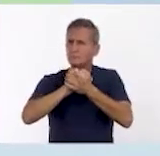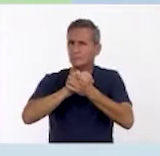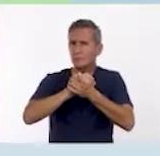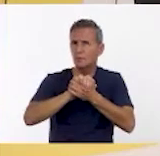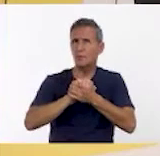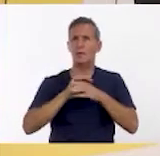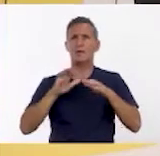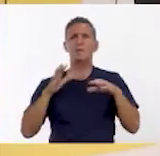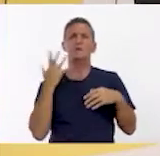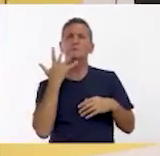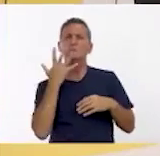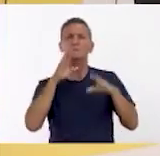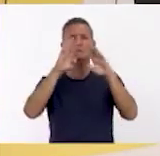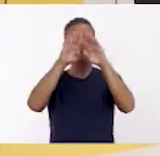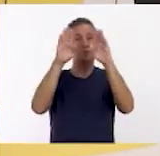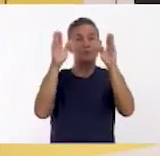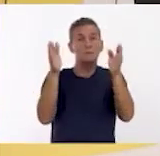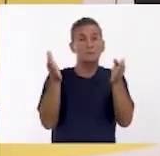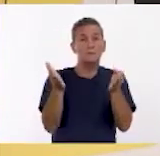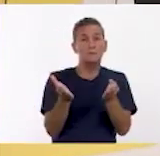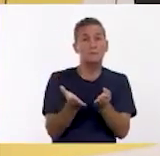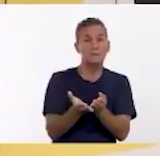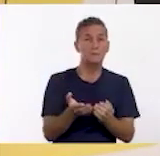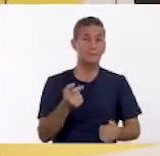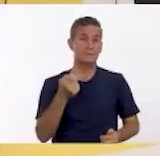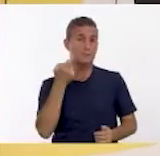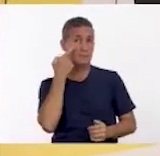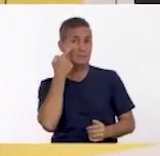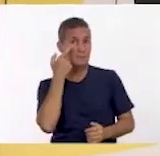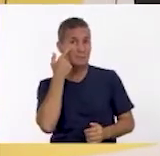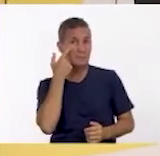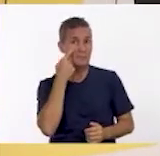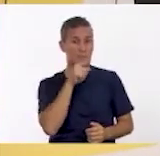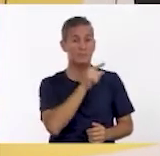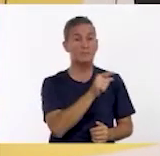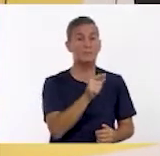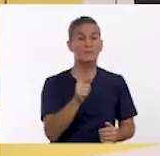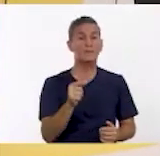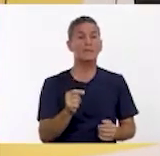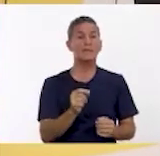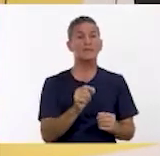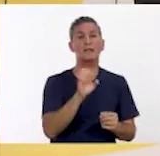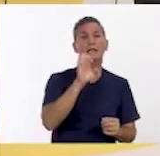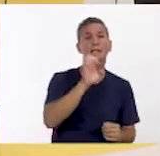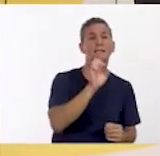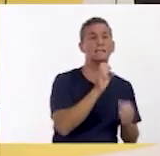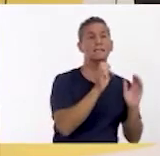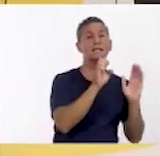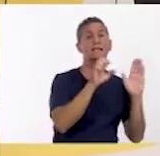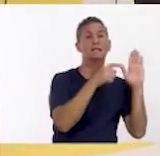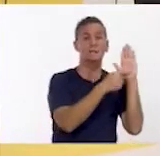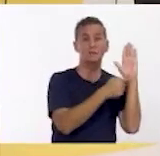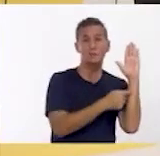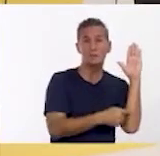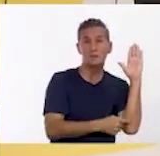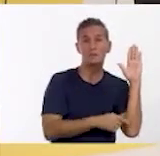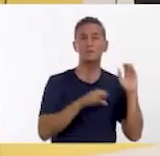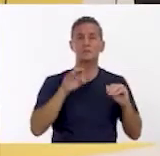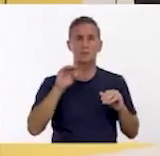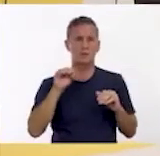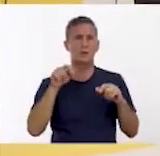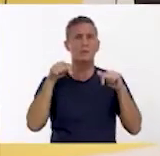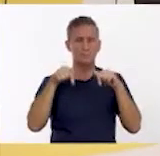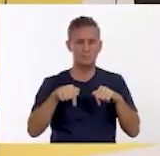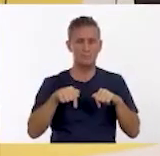su solidaridad con el mundo. Y hay que reconocer estos elementos de